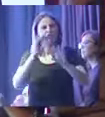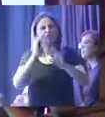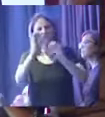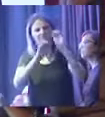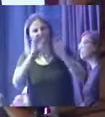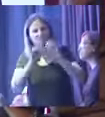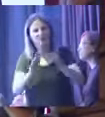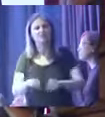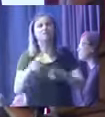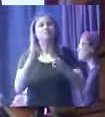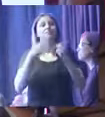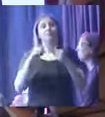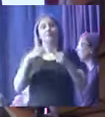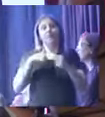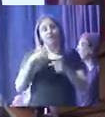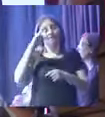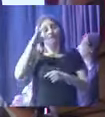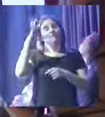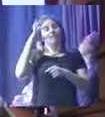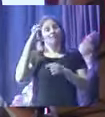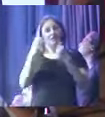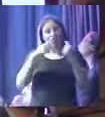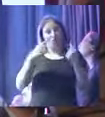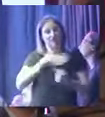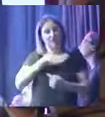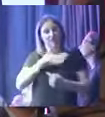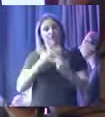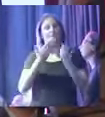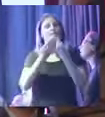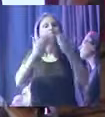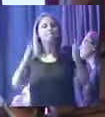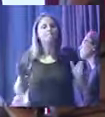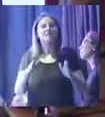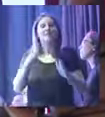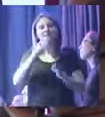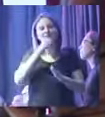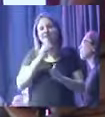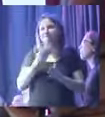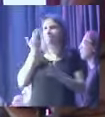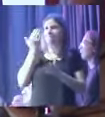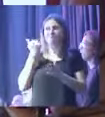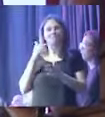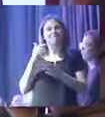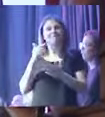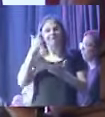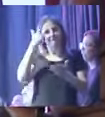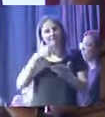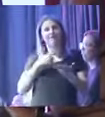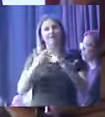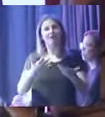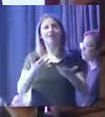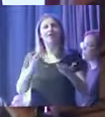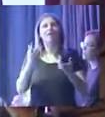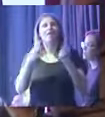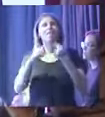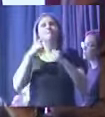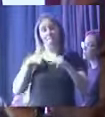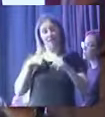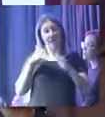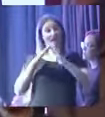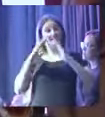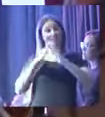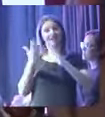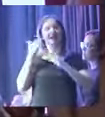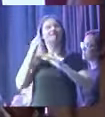lugares. Voy a permitirme una nostalgia que empiezo del veterano que empiezo a hacer. En mi casa se